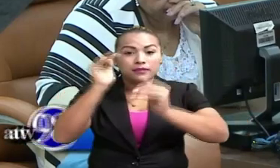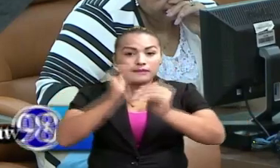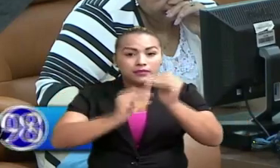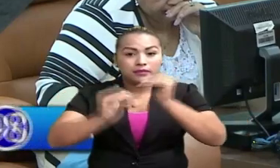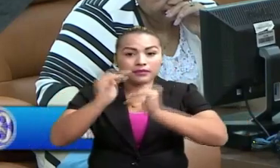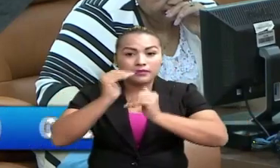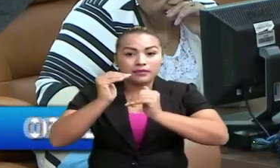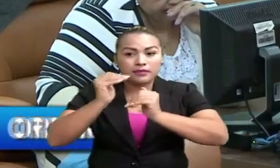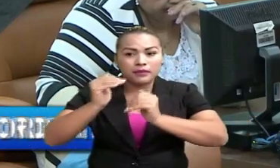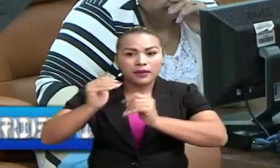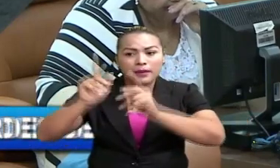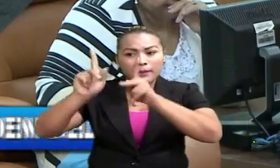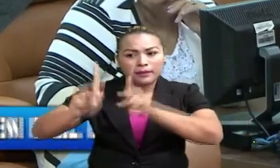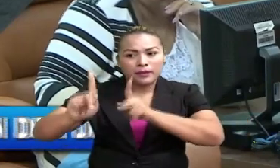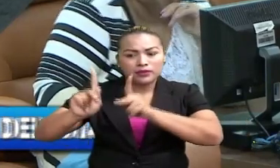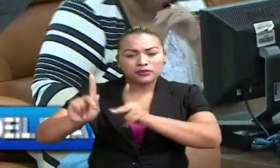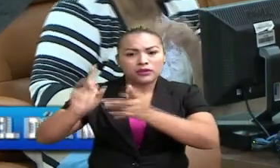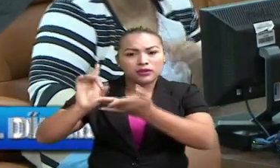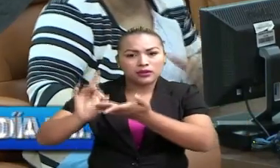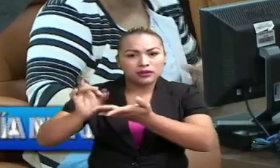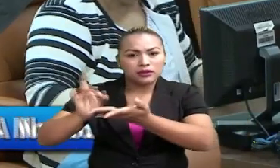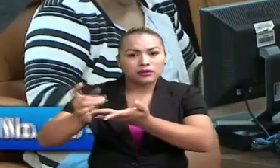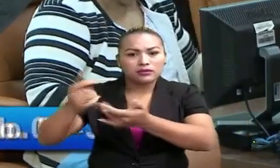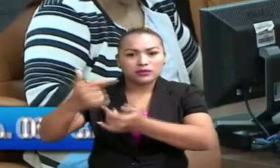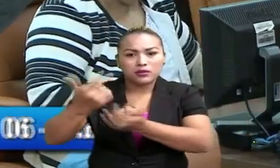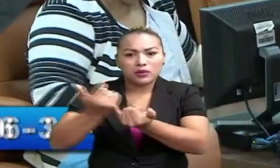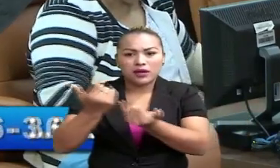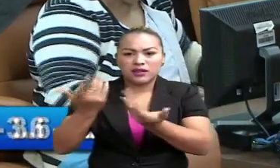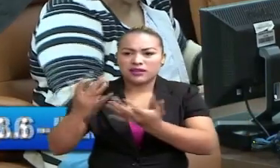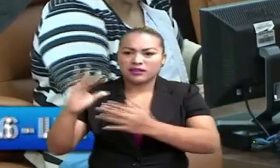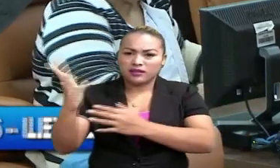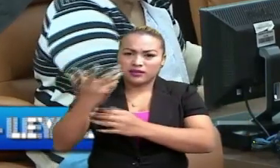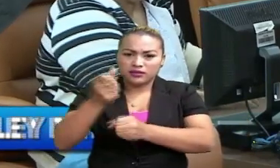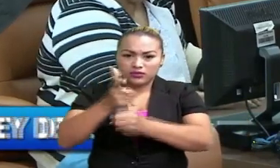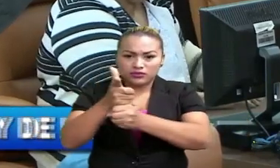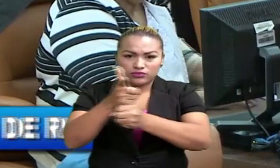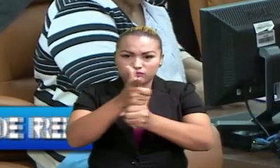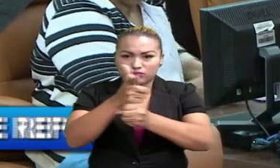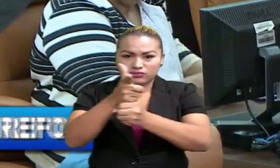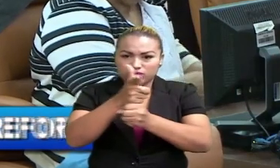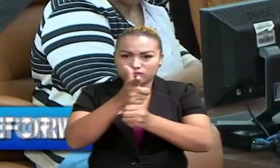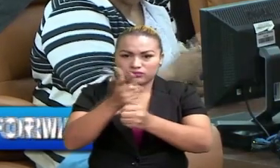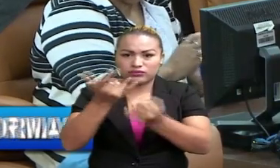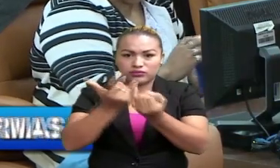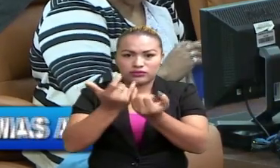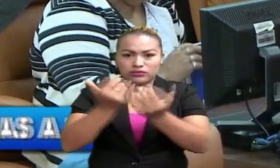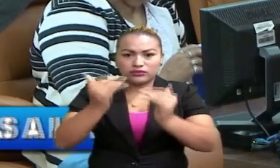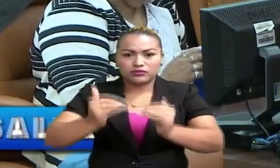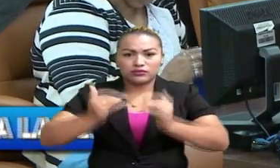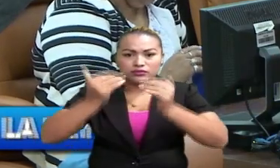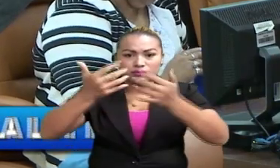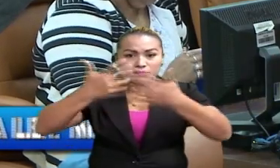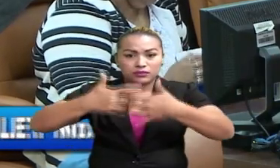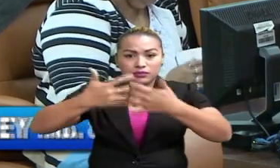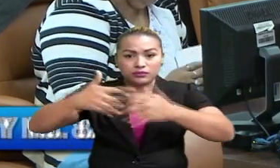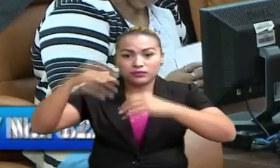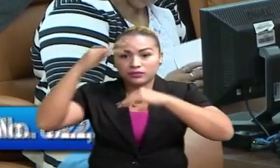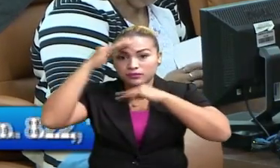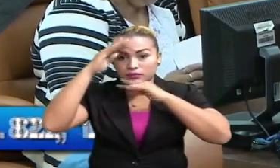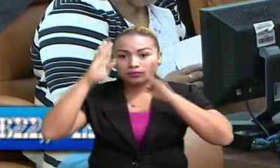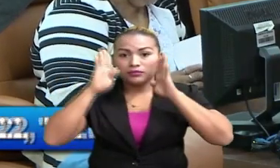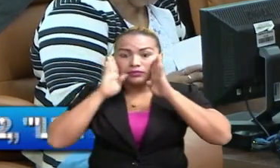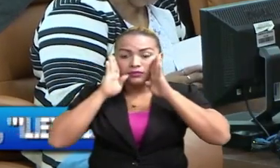enemigo de todas esas cámaras nucleadas alrededor del Consejo Superior de la Empresa Privada ha sido